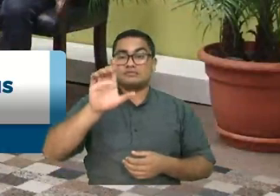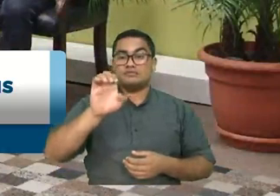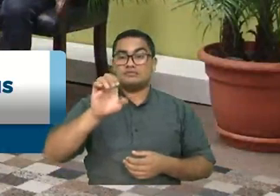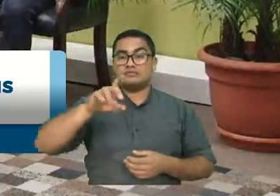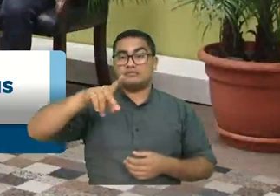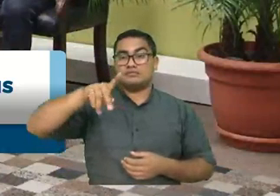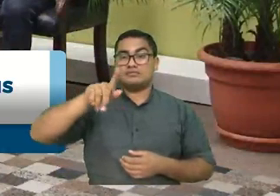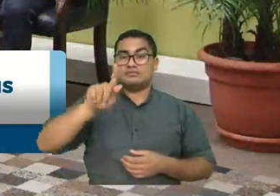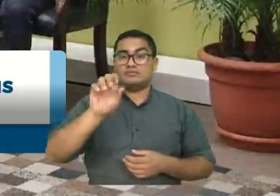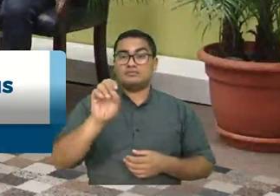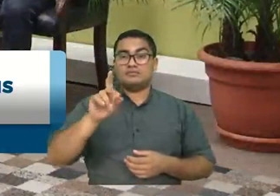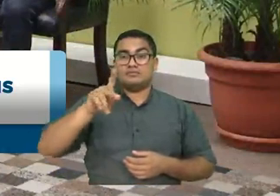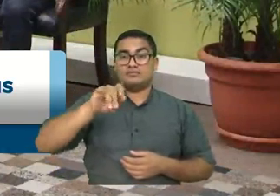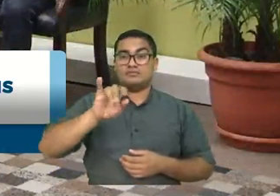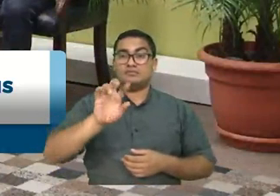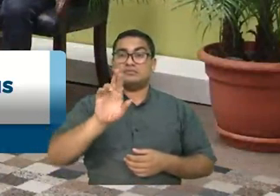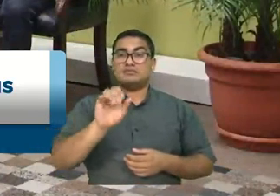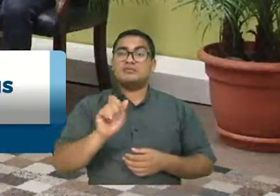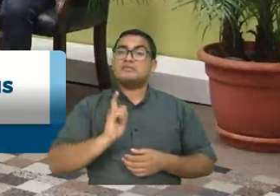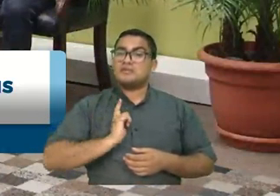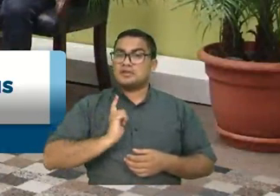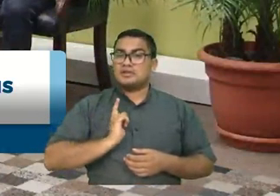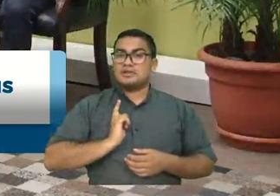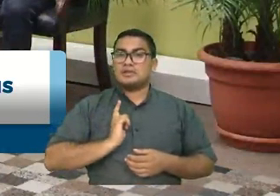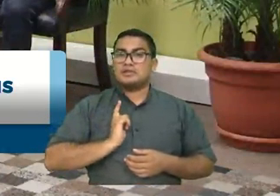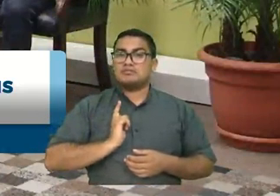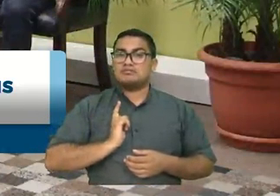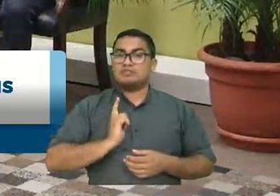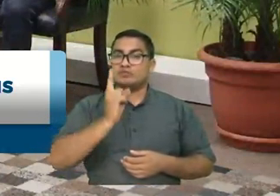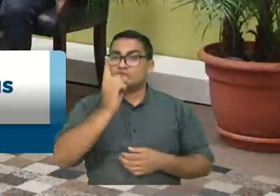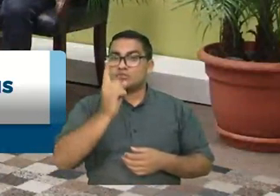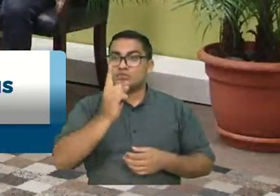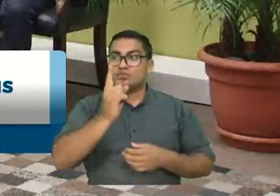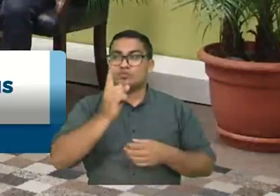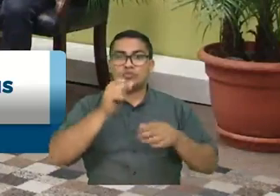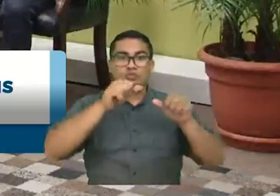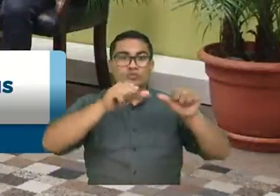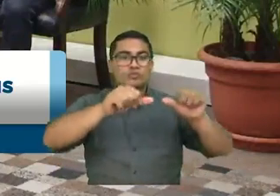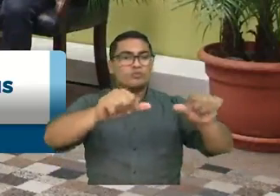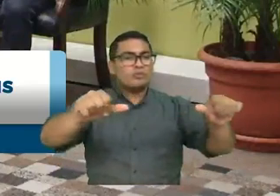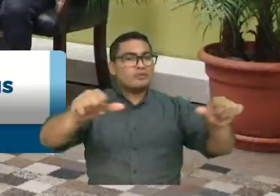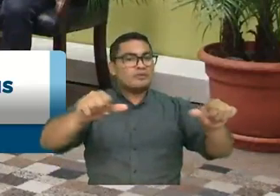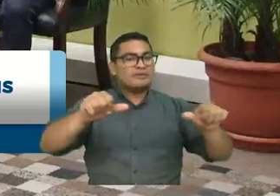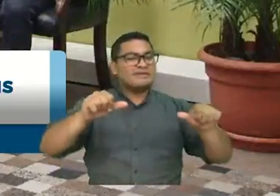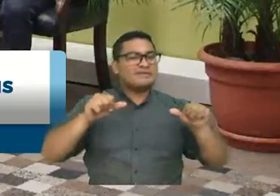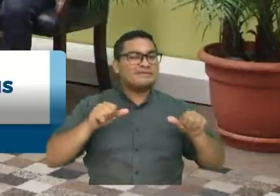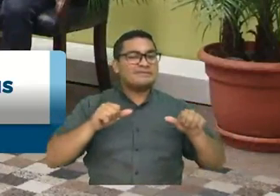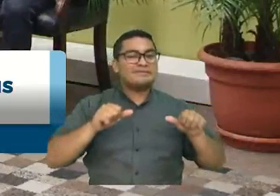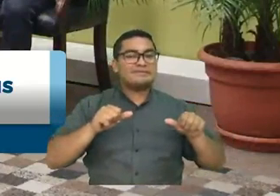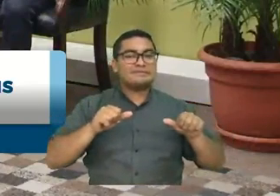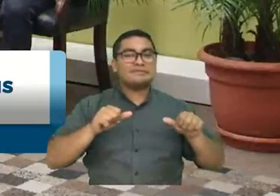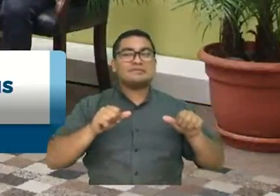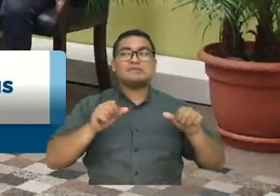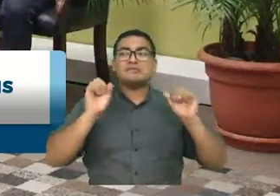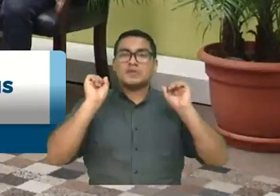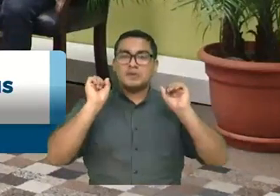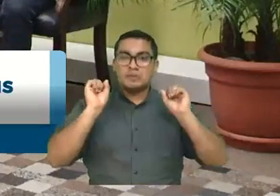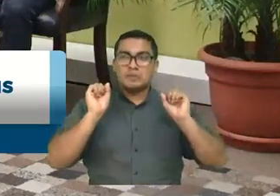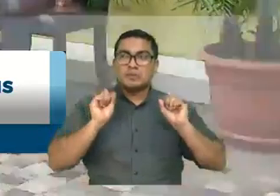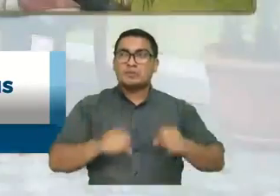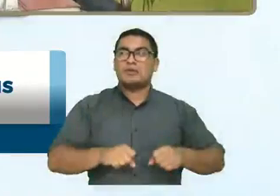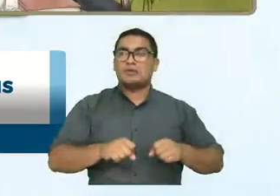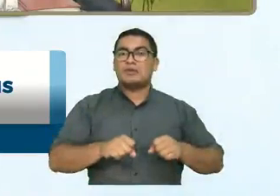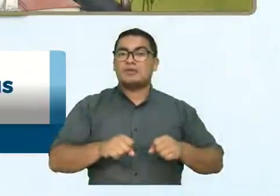tenemos un carrito, un vector. Pueden haber varios vectores, ¿verdad? Pueden ser animales que